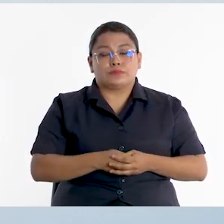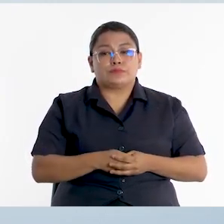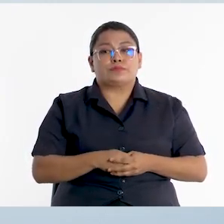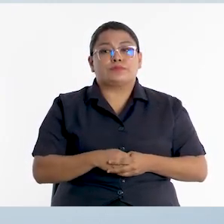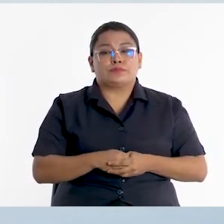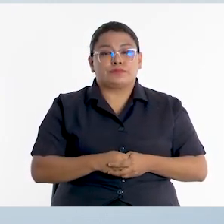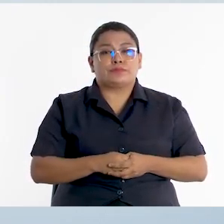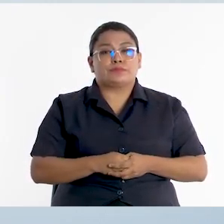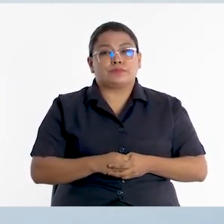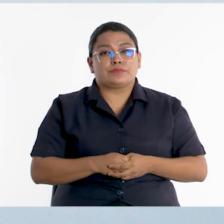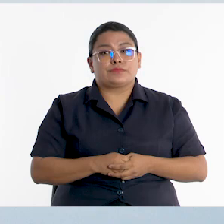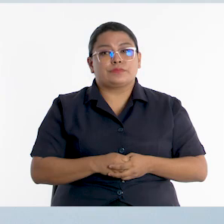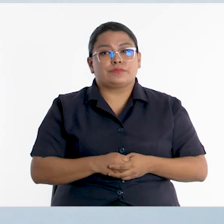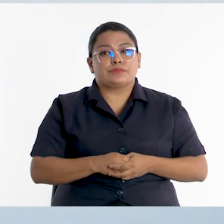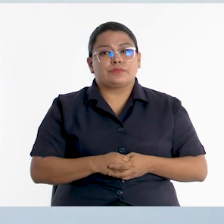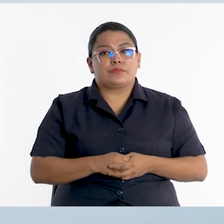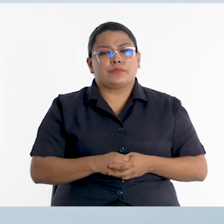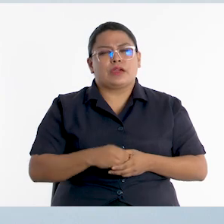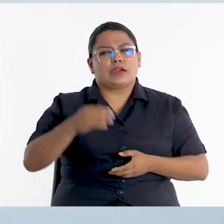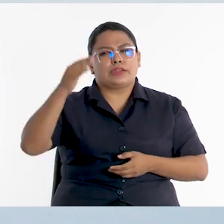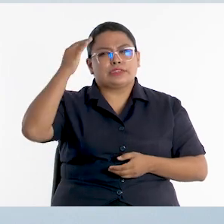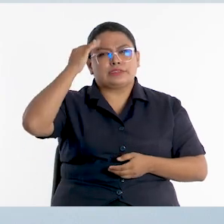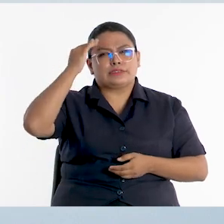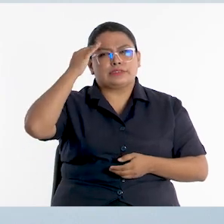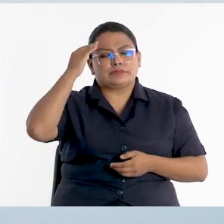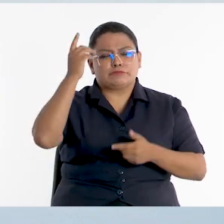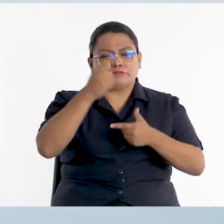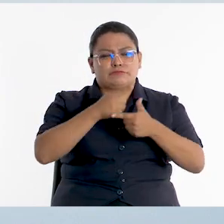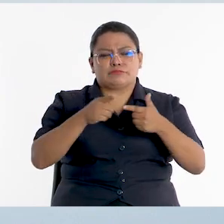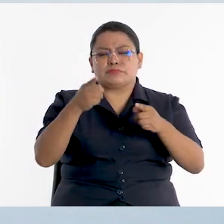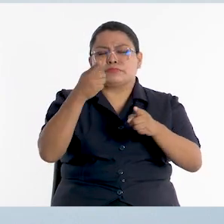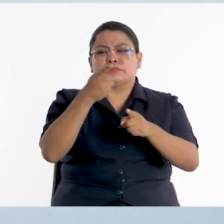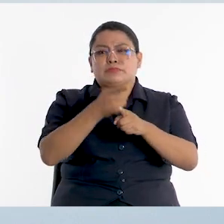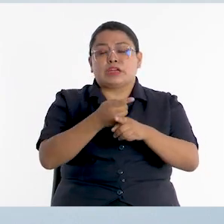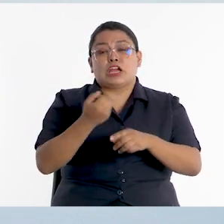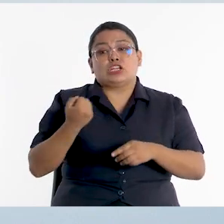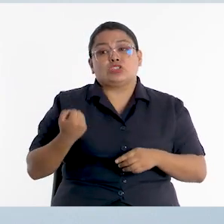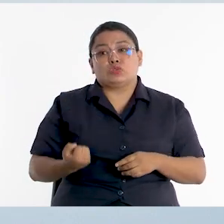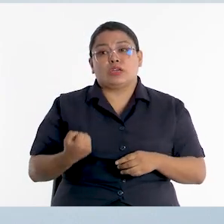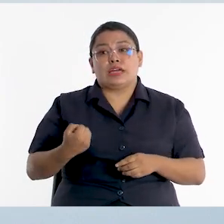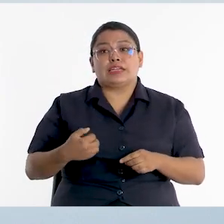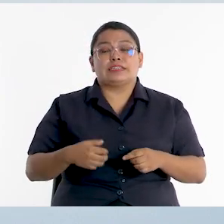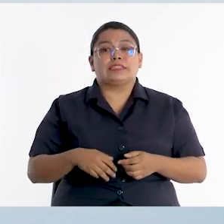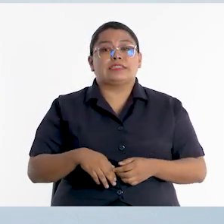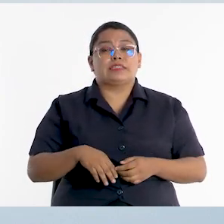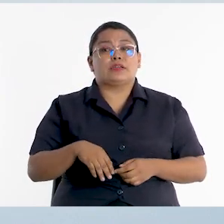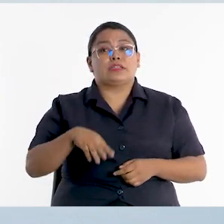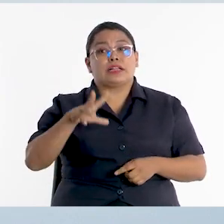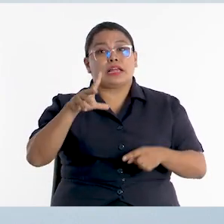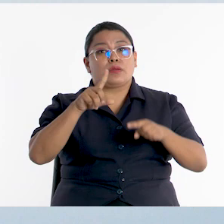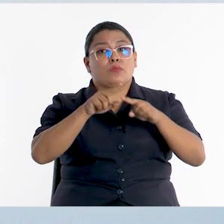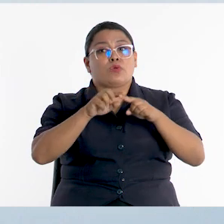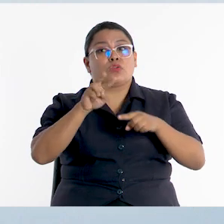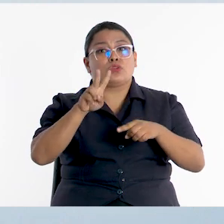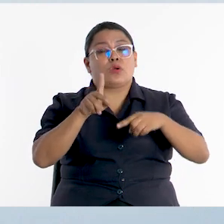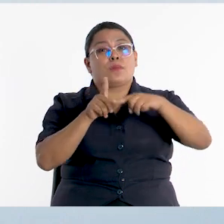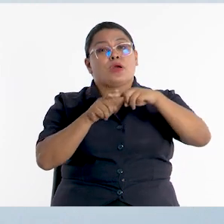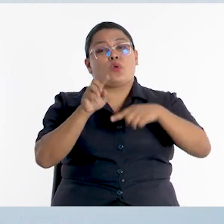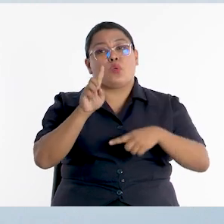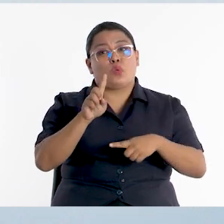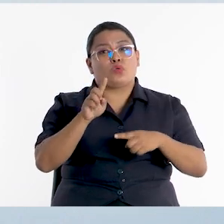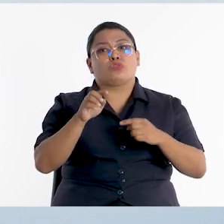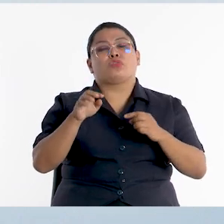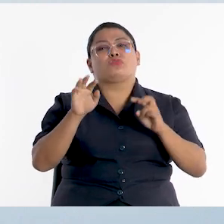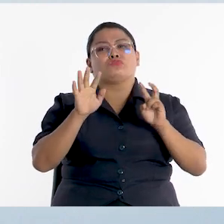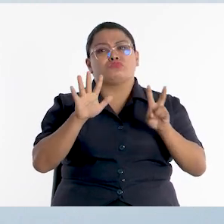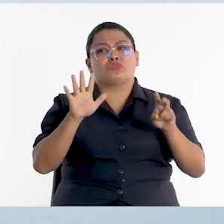Divisor por cociente más residuo. Para comprobar una división, el estudiante multiplica el divisor por